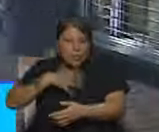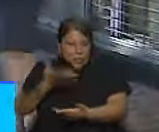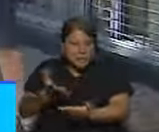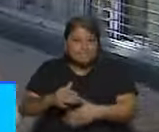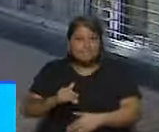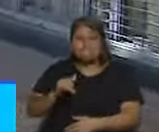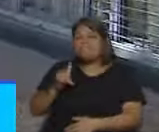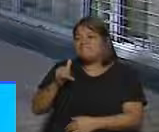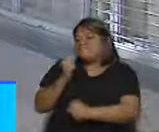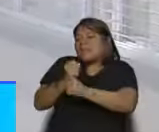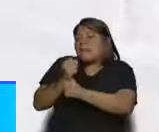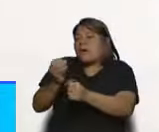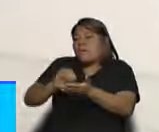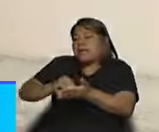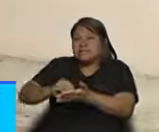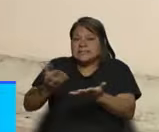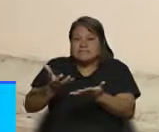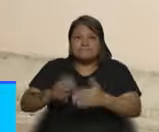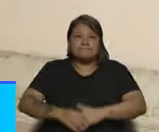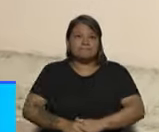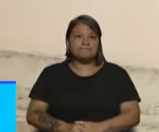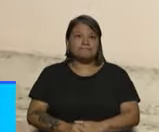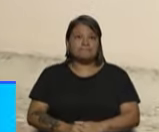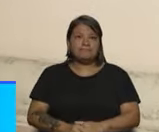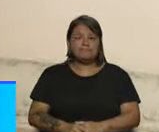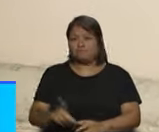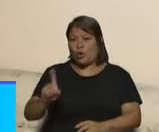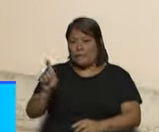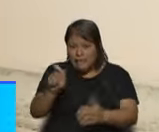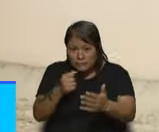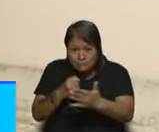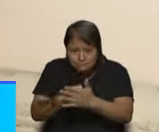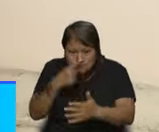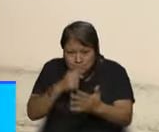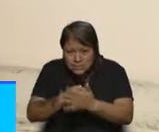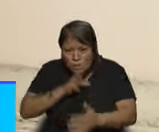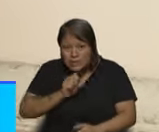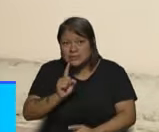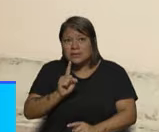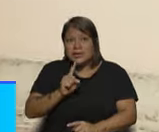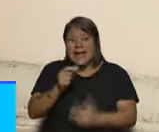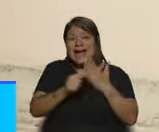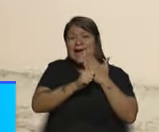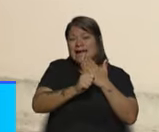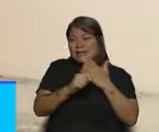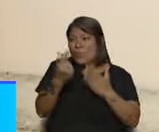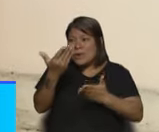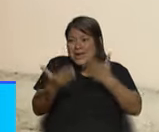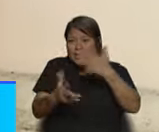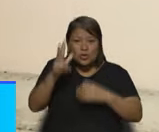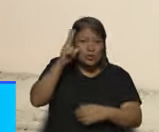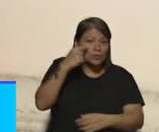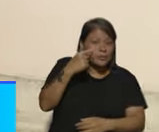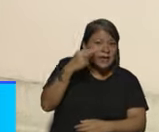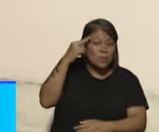changuita buscár Sela con una changuita par no no más vale que no si cuánto está ahora 1 kil de carne no más 8000 9000